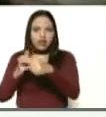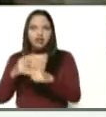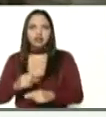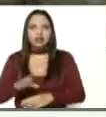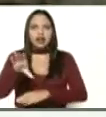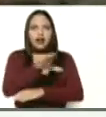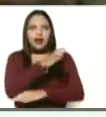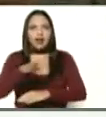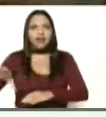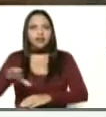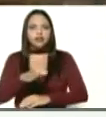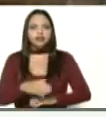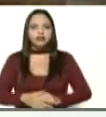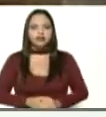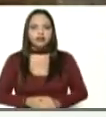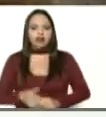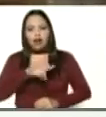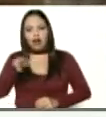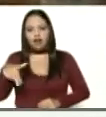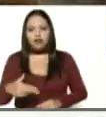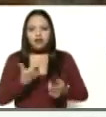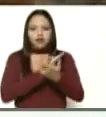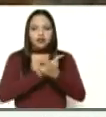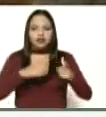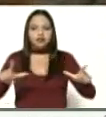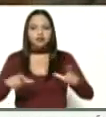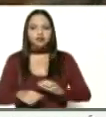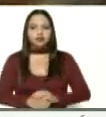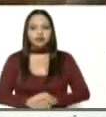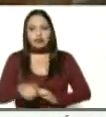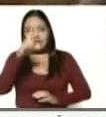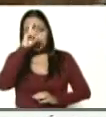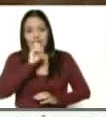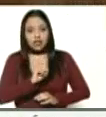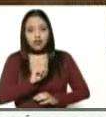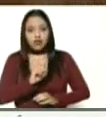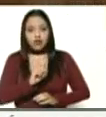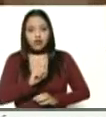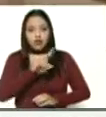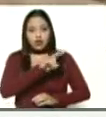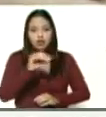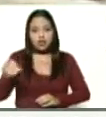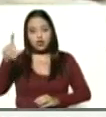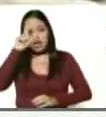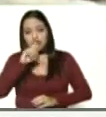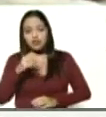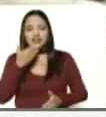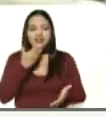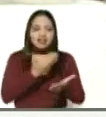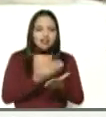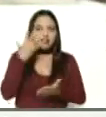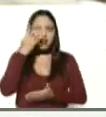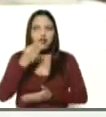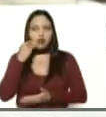cantos para nuestro Libertador en el año bicentenario. Gracias, muchachos y